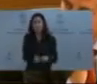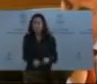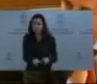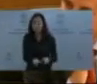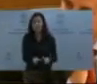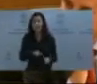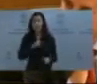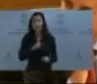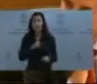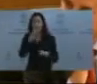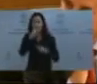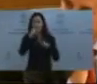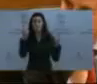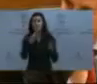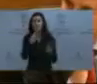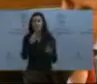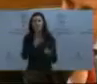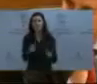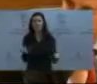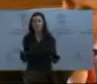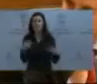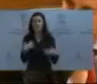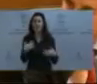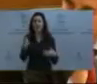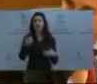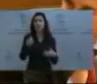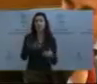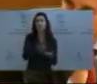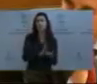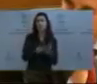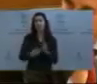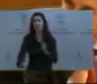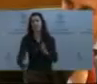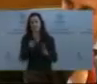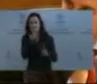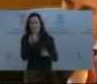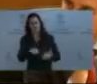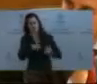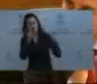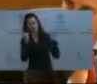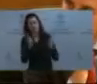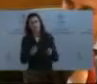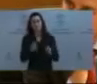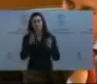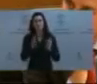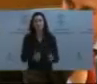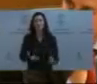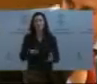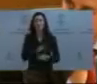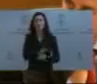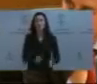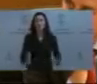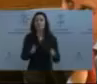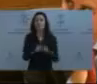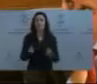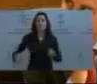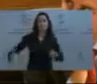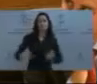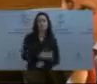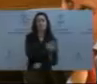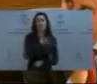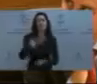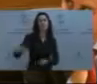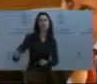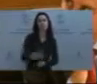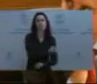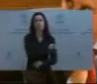pública no generaba deuda, que con la parte de la pensión que les quitaban los socialistas más la ayuda a la dependencia se cubrían todos los